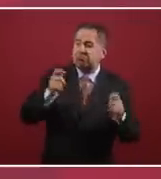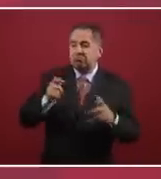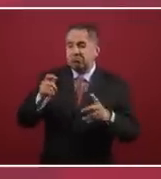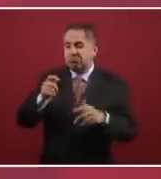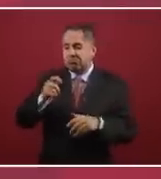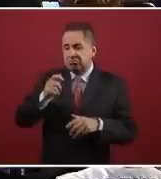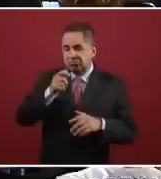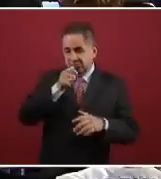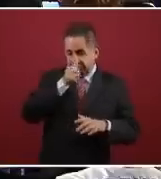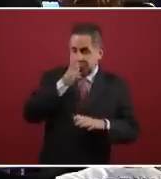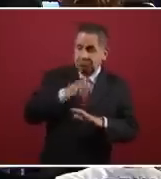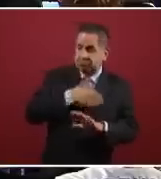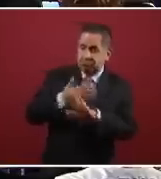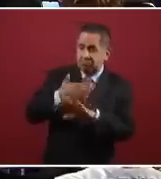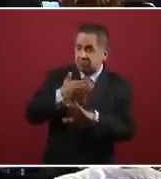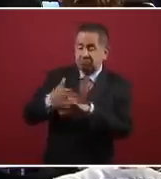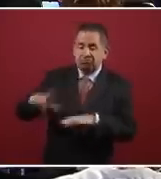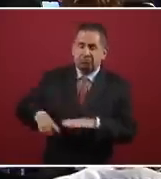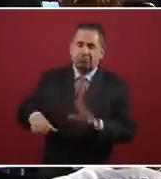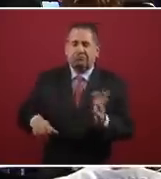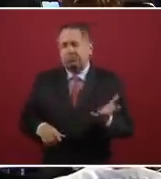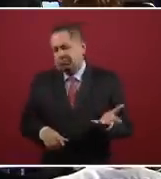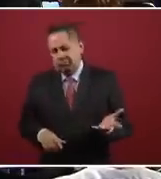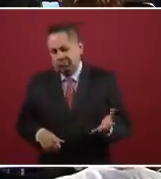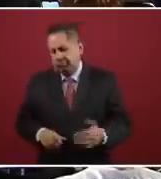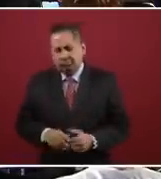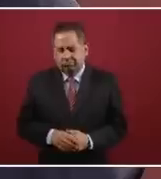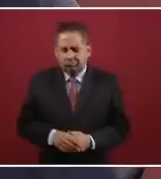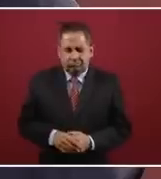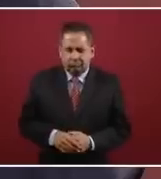en contra del gobierno.